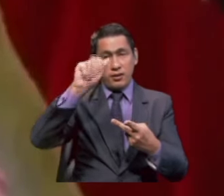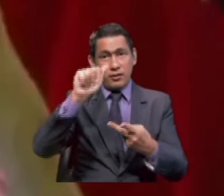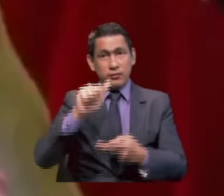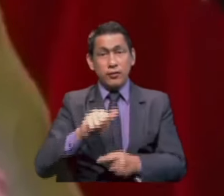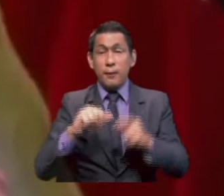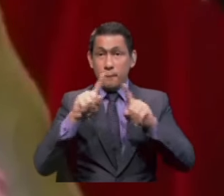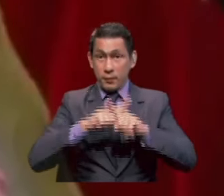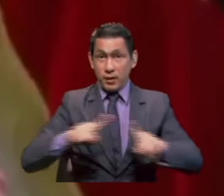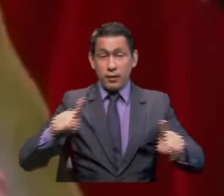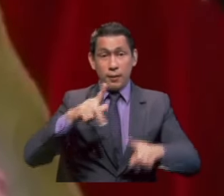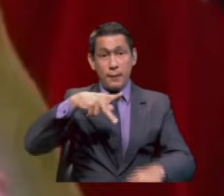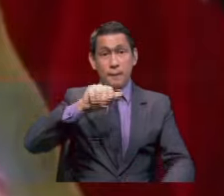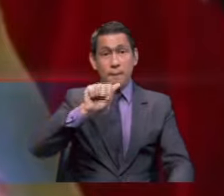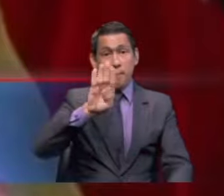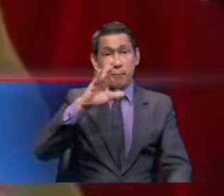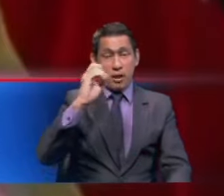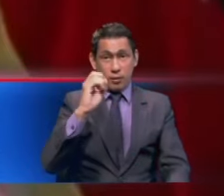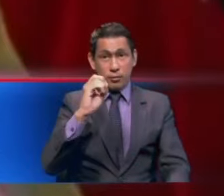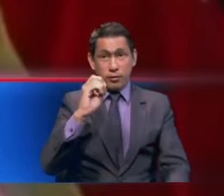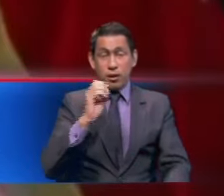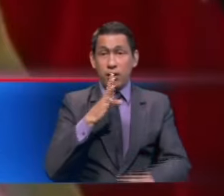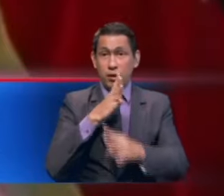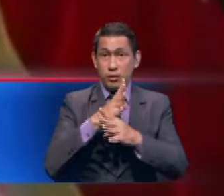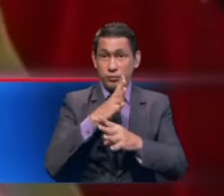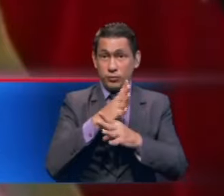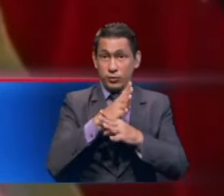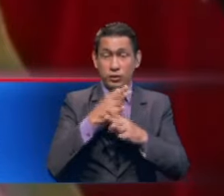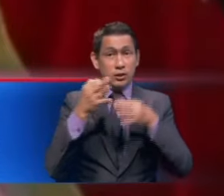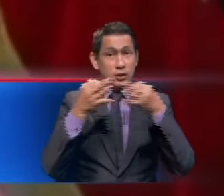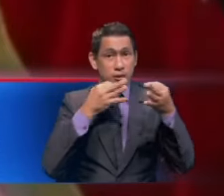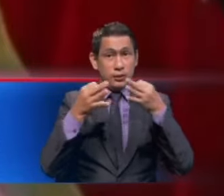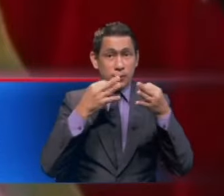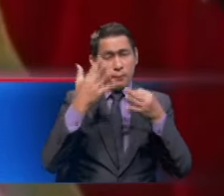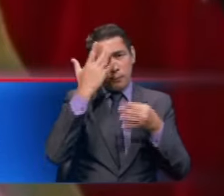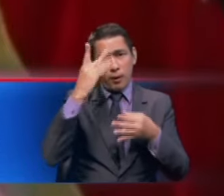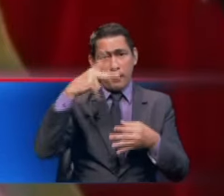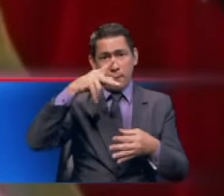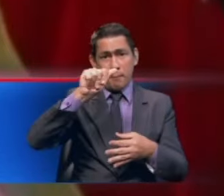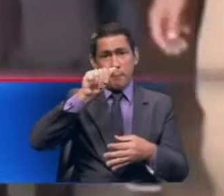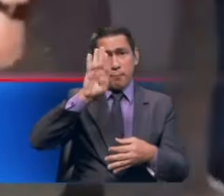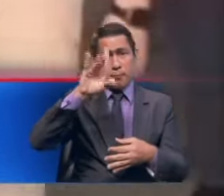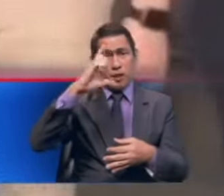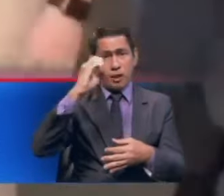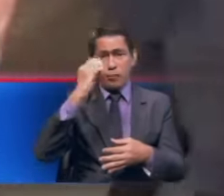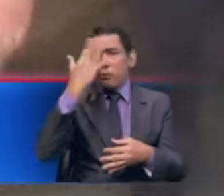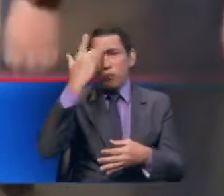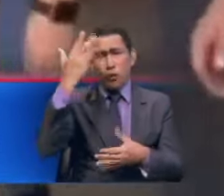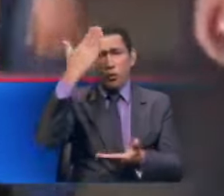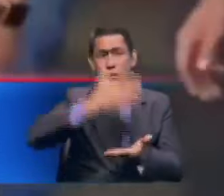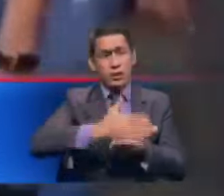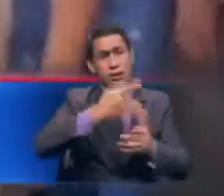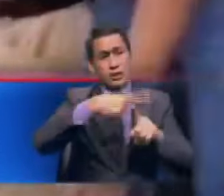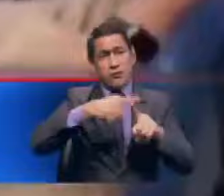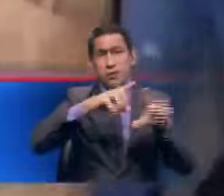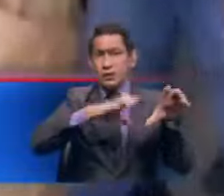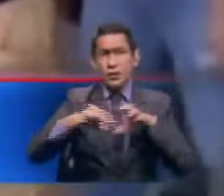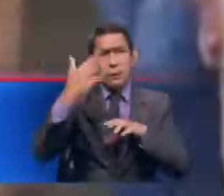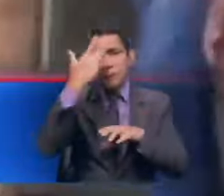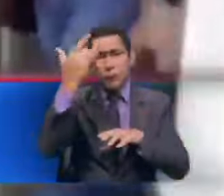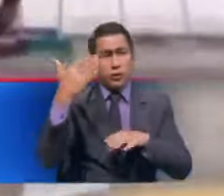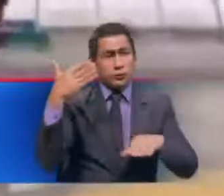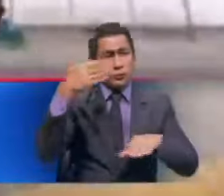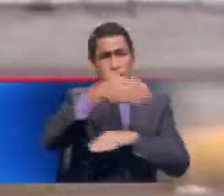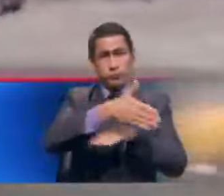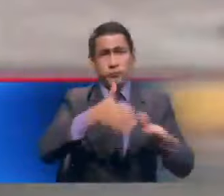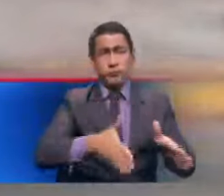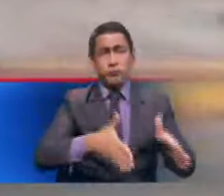por parte de Pablo R., también se cuestionó el por qué Pablo R. cambió las actividades de su agenda para dirigirse hacia el centro